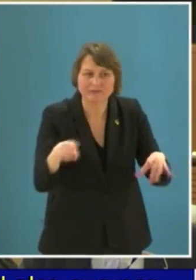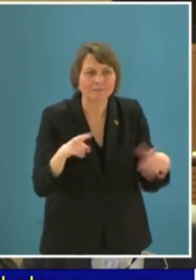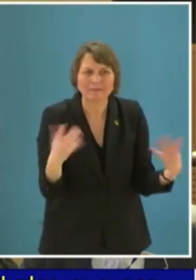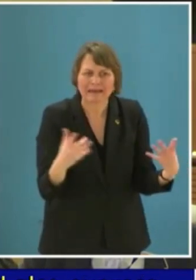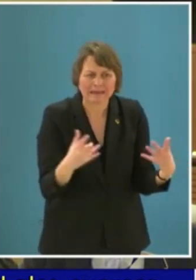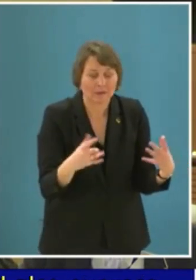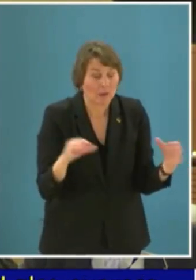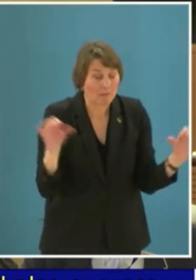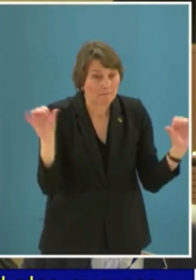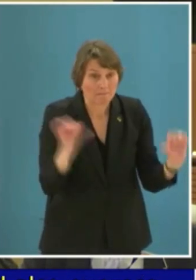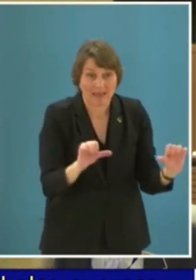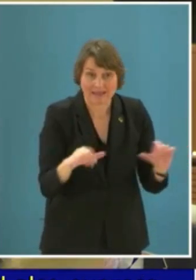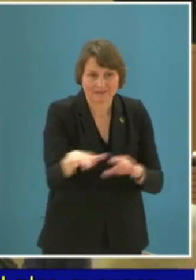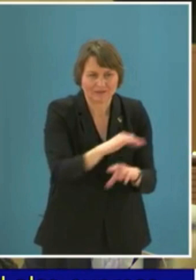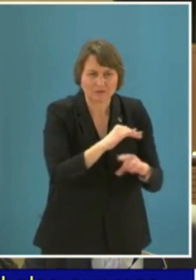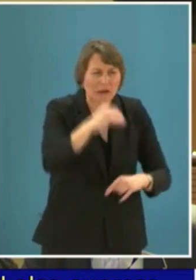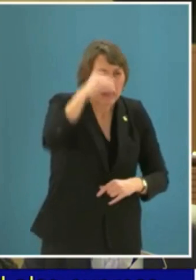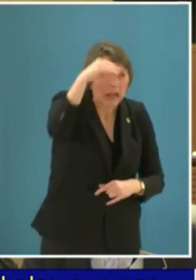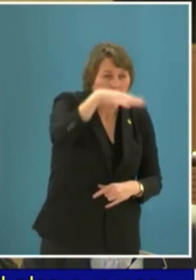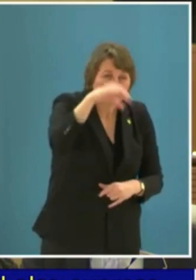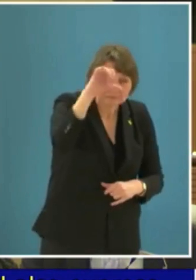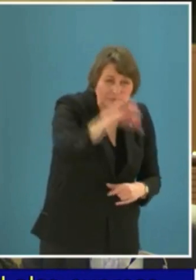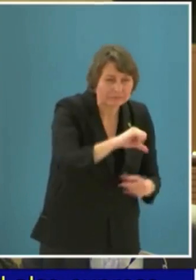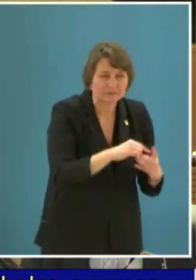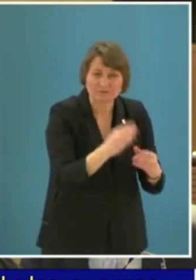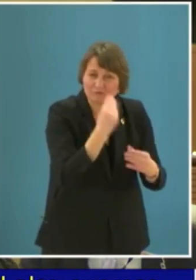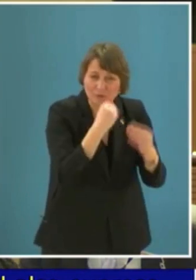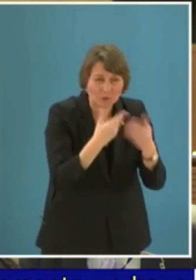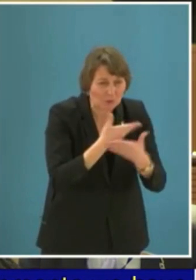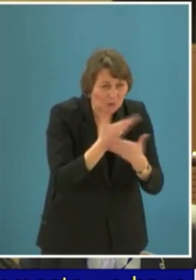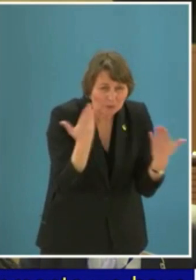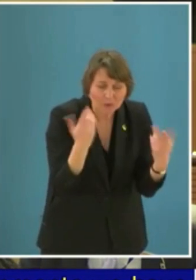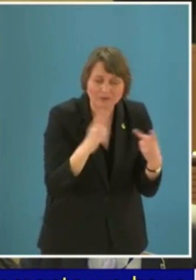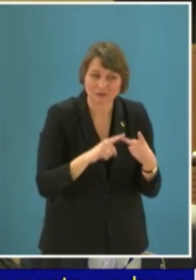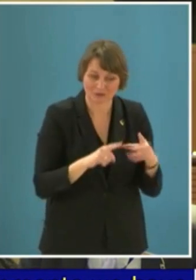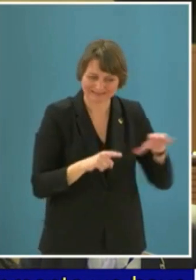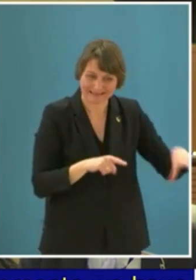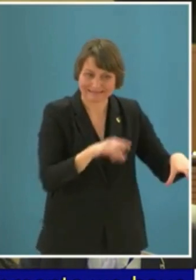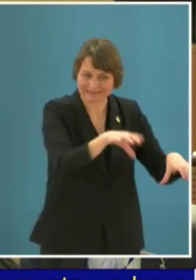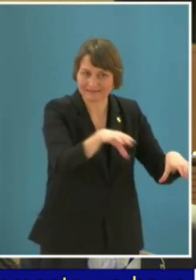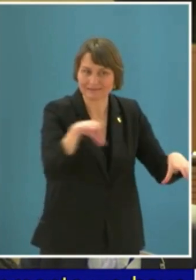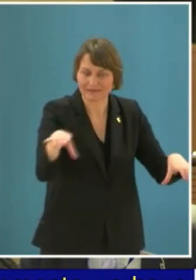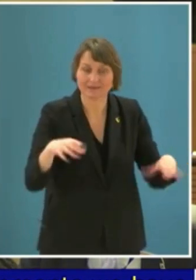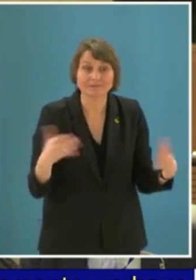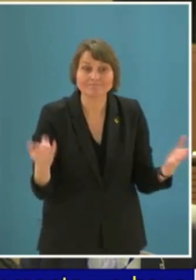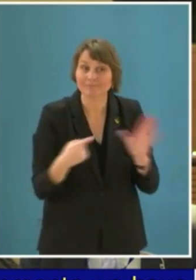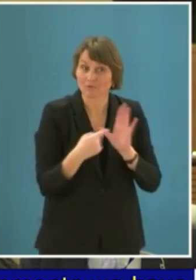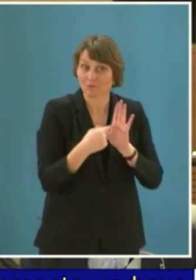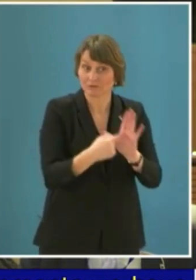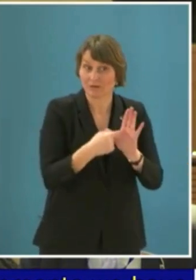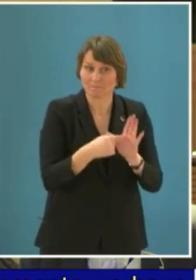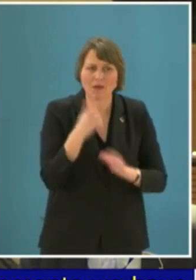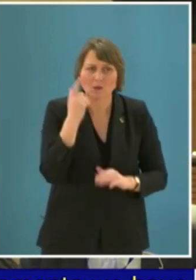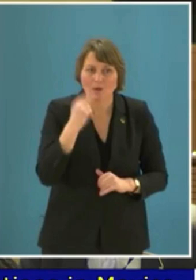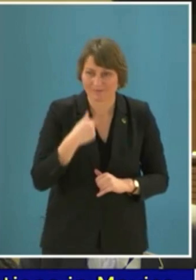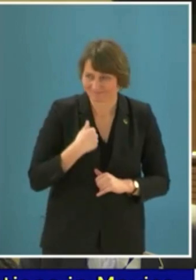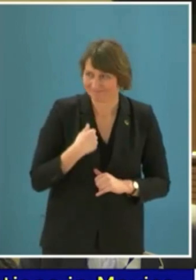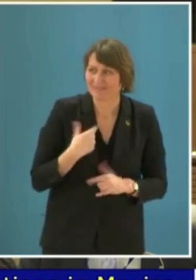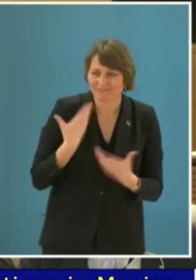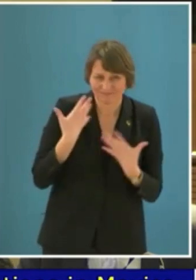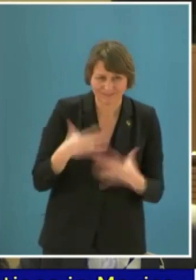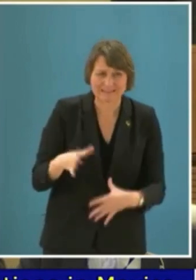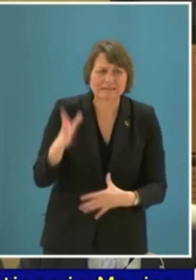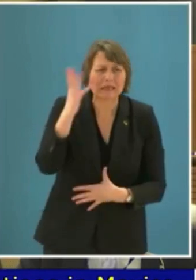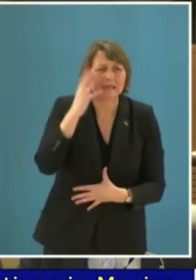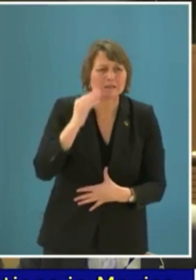país. En algunas estaciones migratorias, mujeres han referido haber sido víctimas de abuso sexual por parte de elementos de la Guardia Nacional. También hay